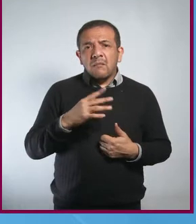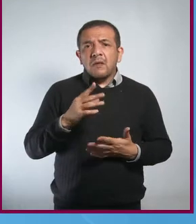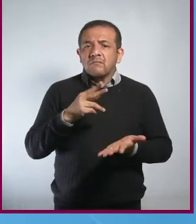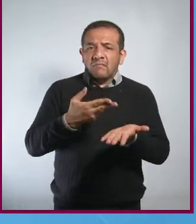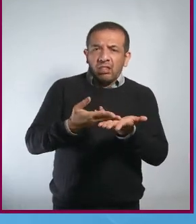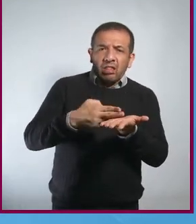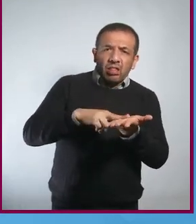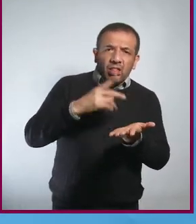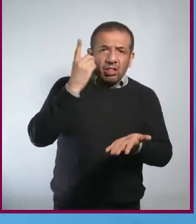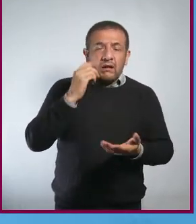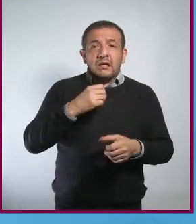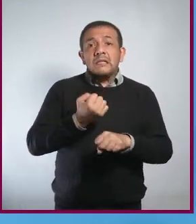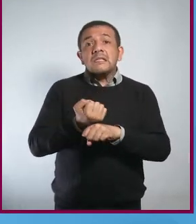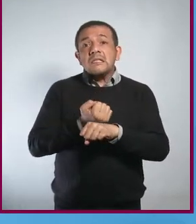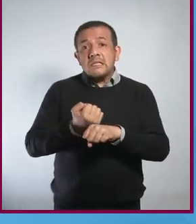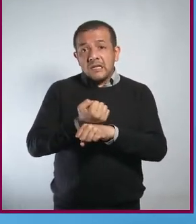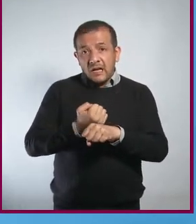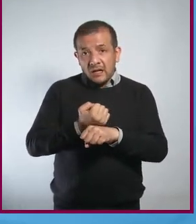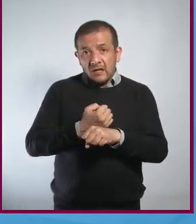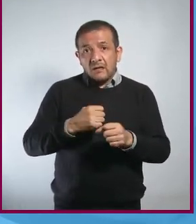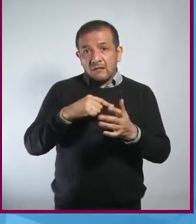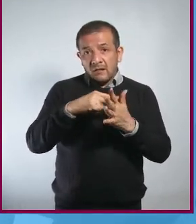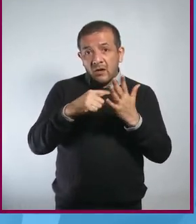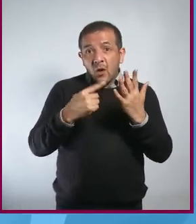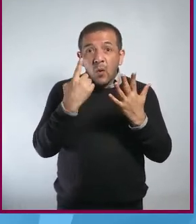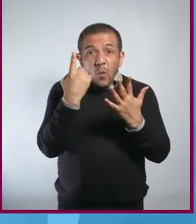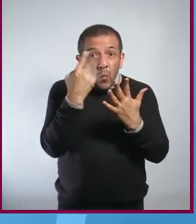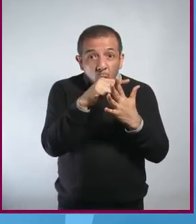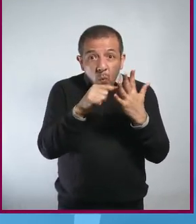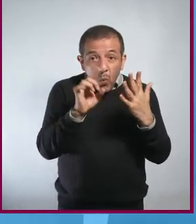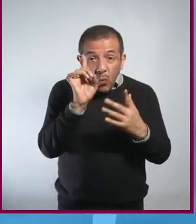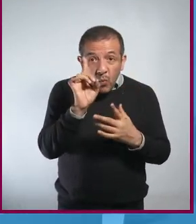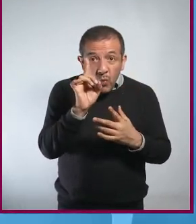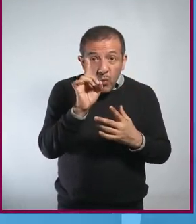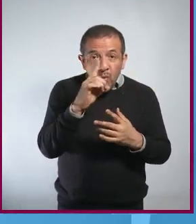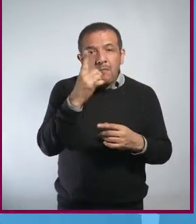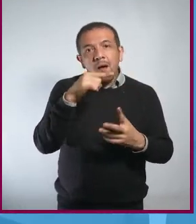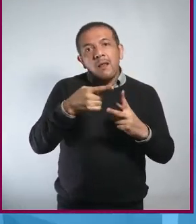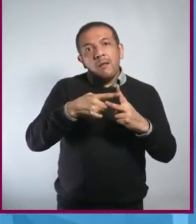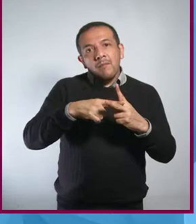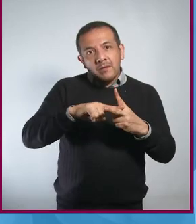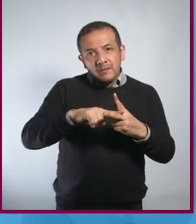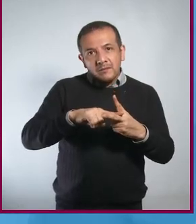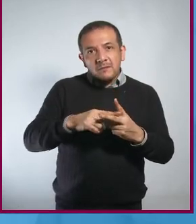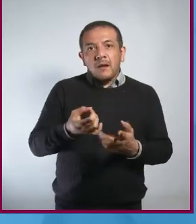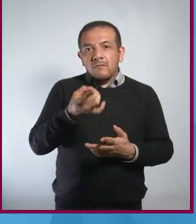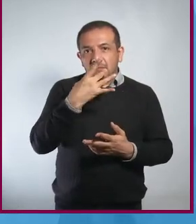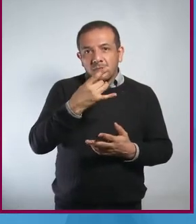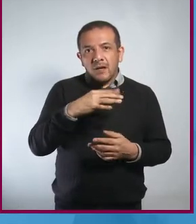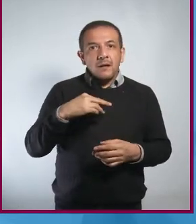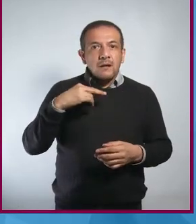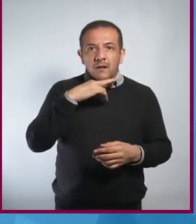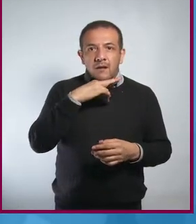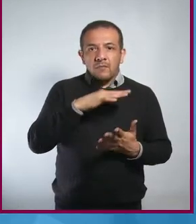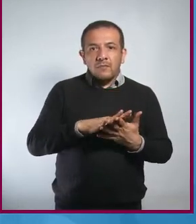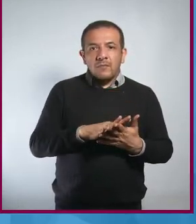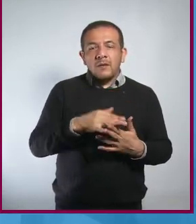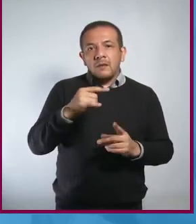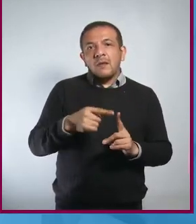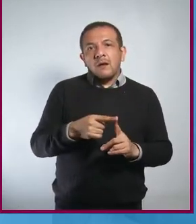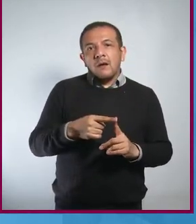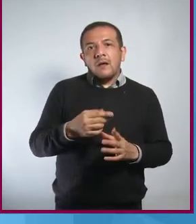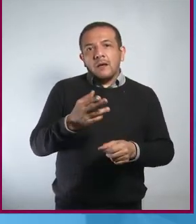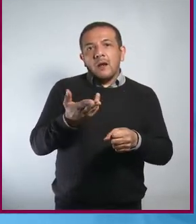somnolencia y sangrado. Basta un solo signo de alarma para iniciar la hidratación inmediata en los servicios de